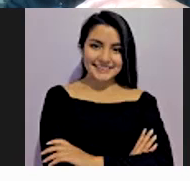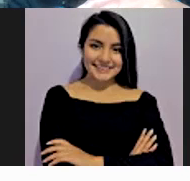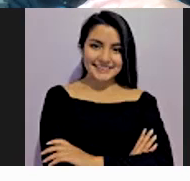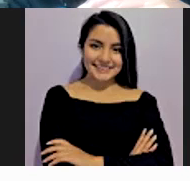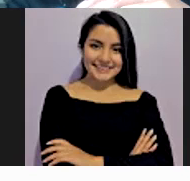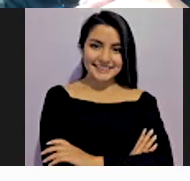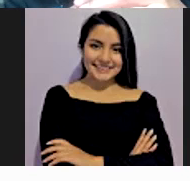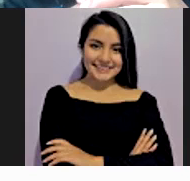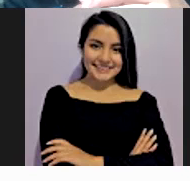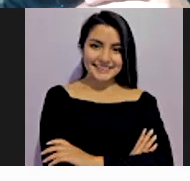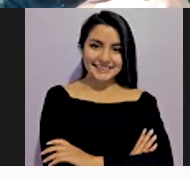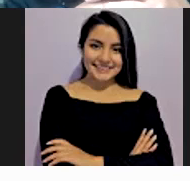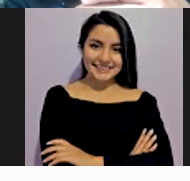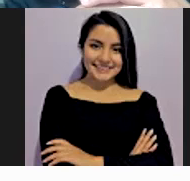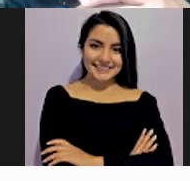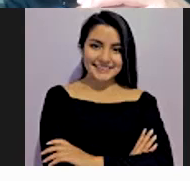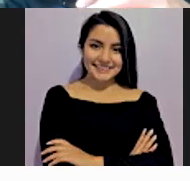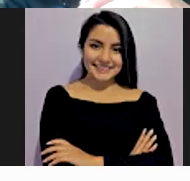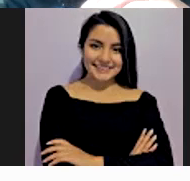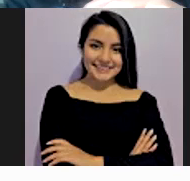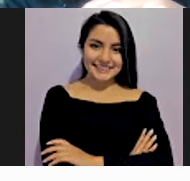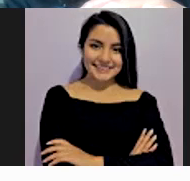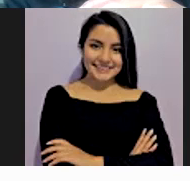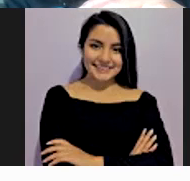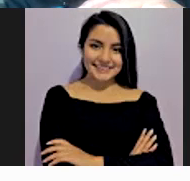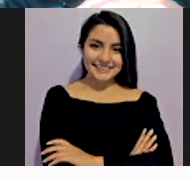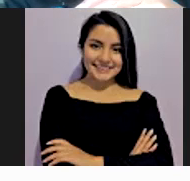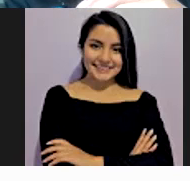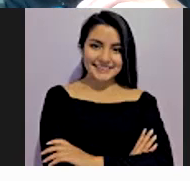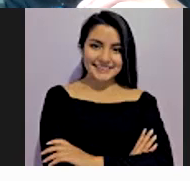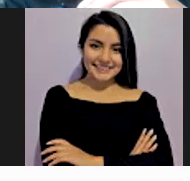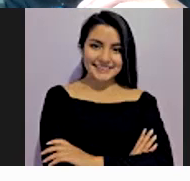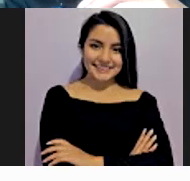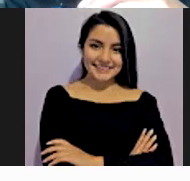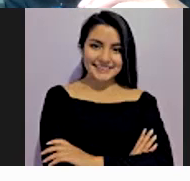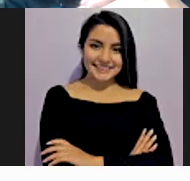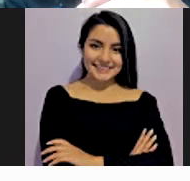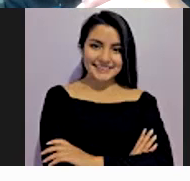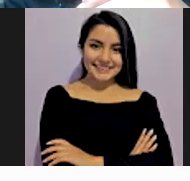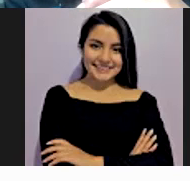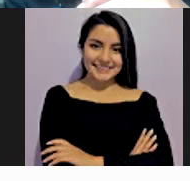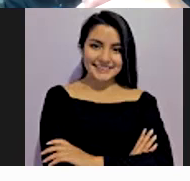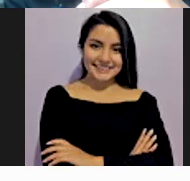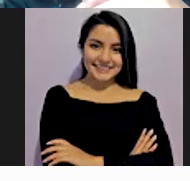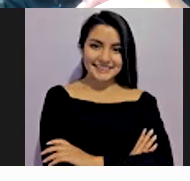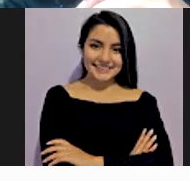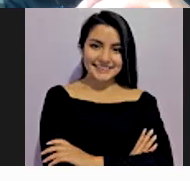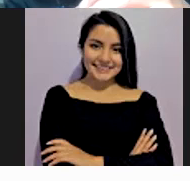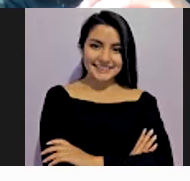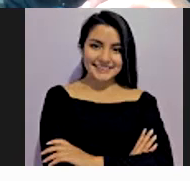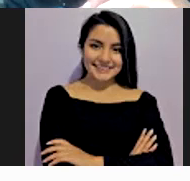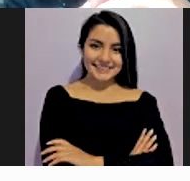igual a la capacidad de transporte de la corriente natural. El modo de circulación del agua y sedimento corresponde a un régimen